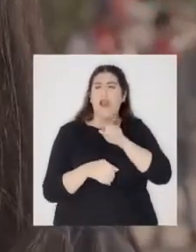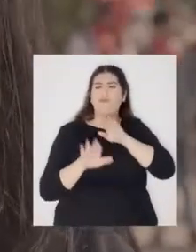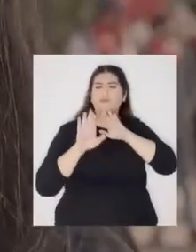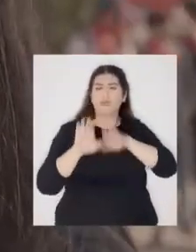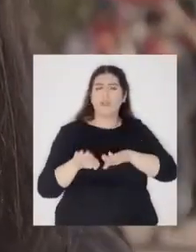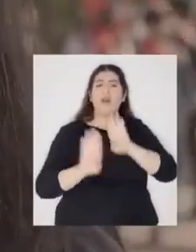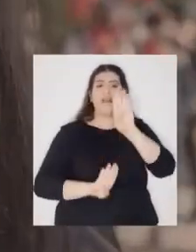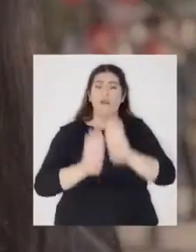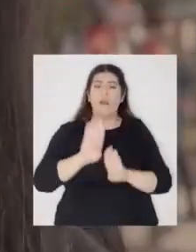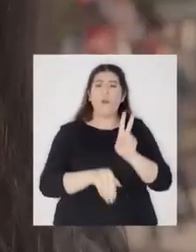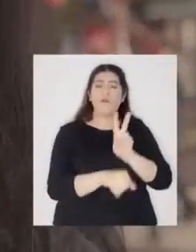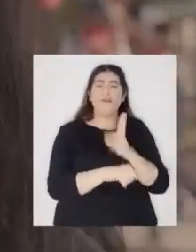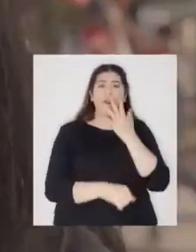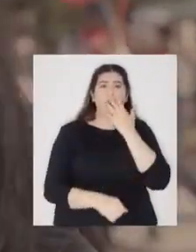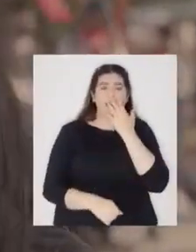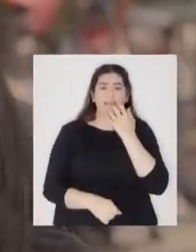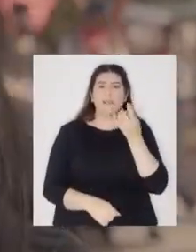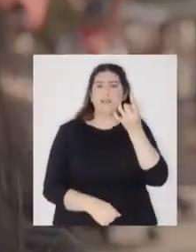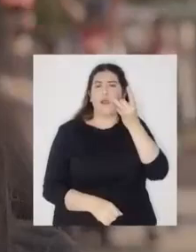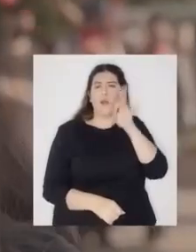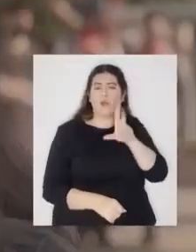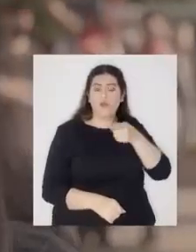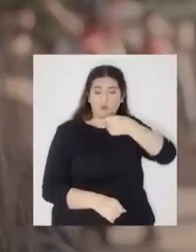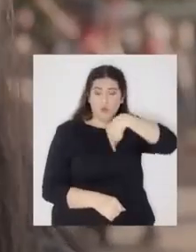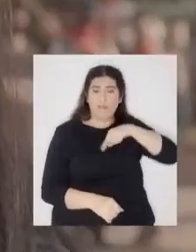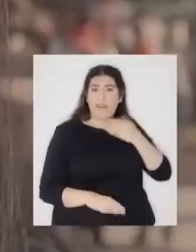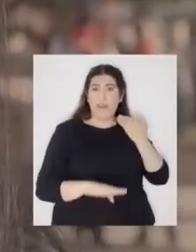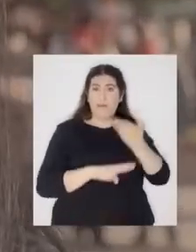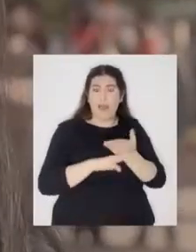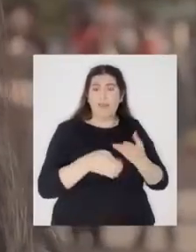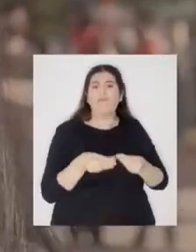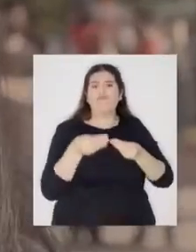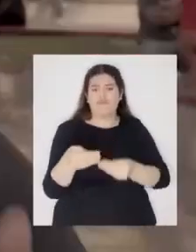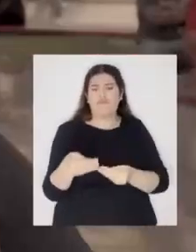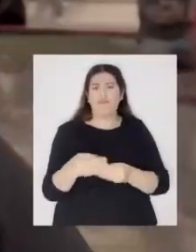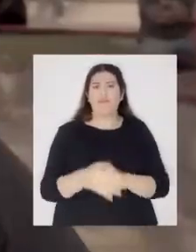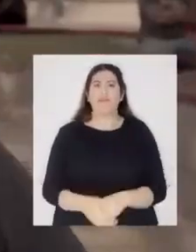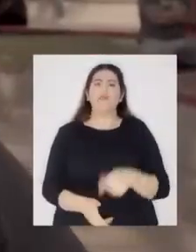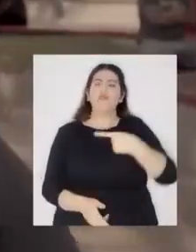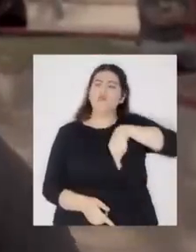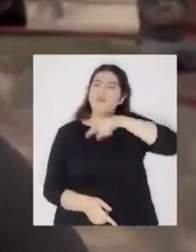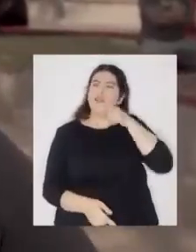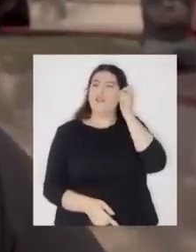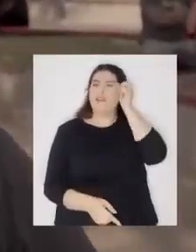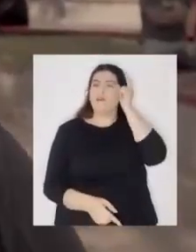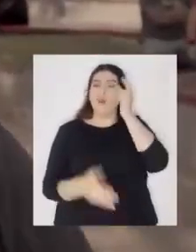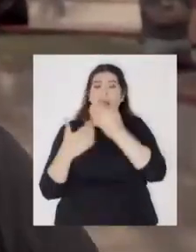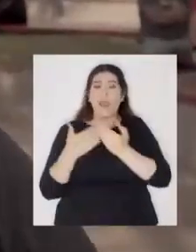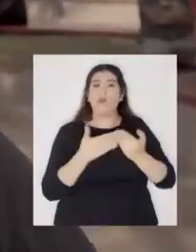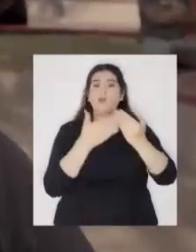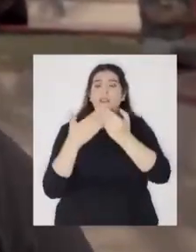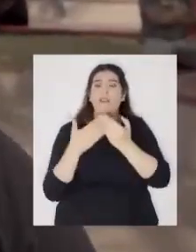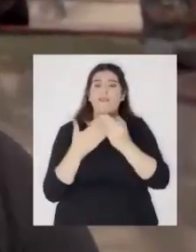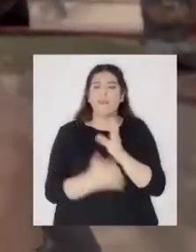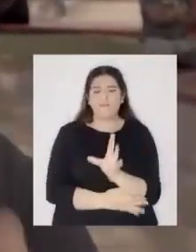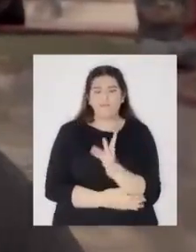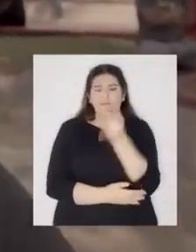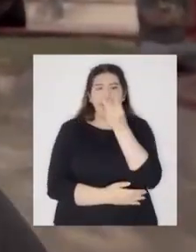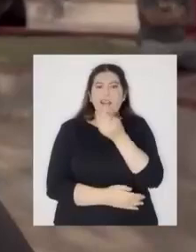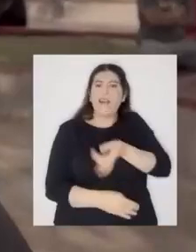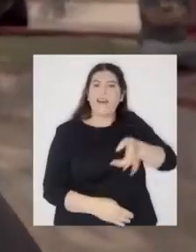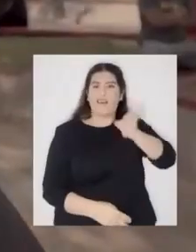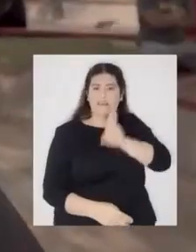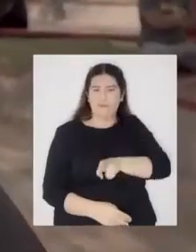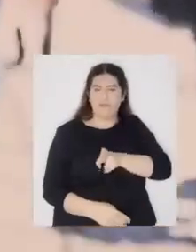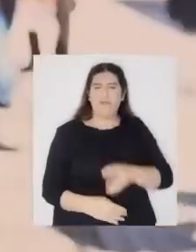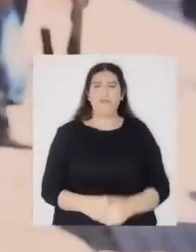la candidatura del profe Eduardo Artés, ya que es el único que pone en la mesa nuestras demandas. Porque entendemos que es con esto donde los estudiantes van a encontrar sus